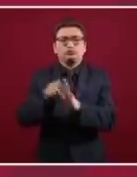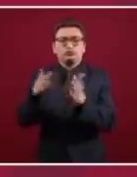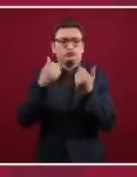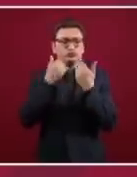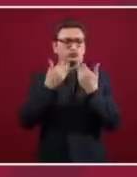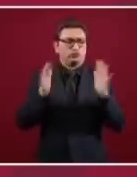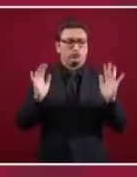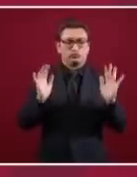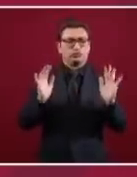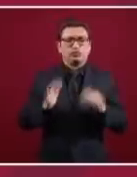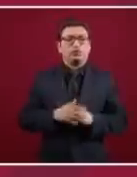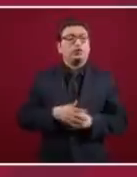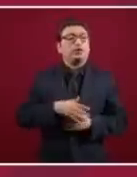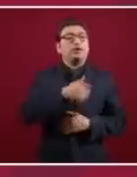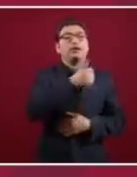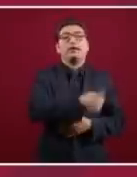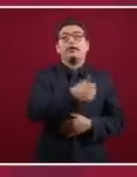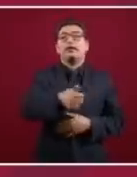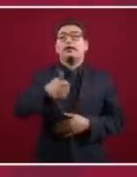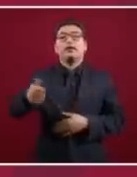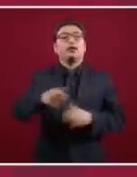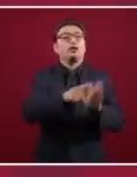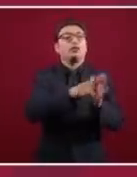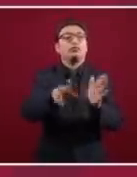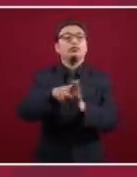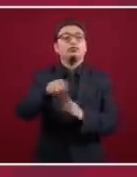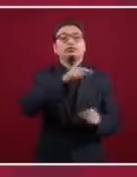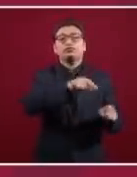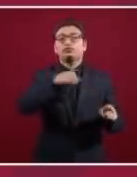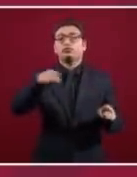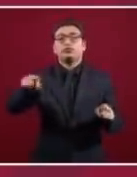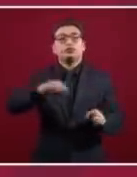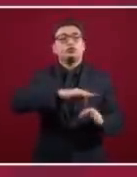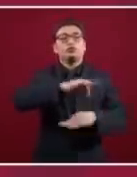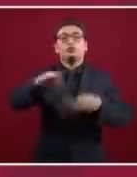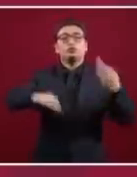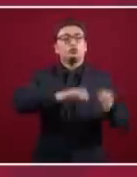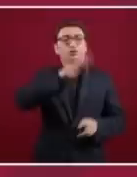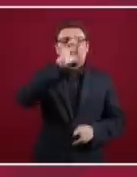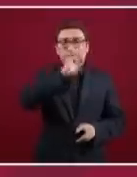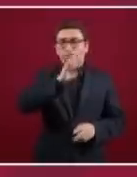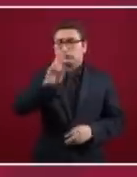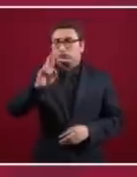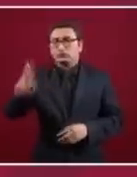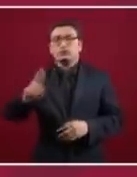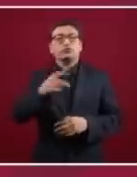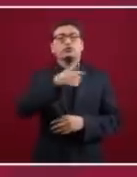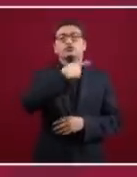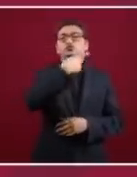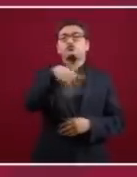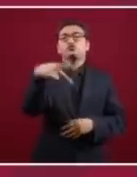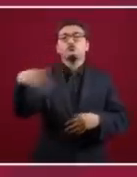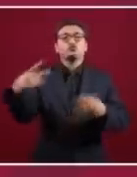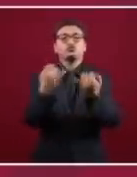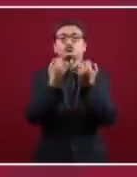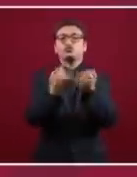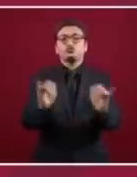y que respetamos a todos los medios y la independencia que tienen los medios